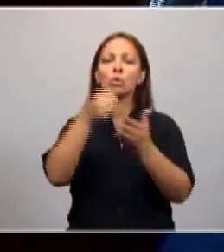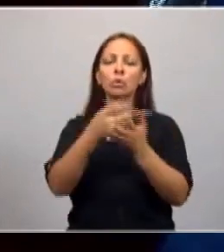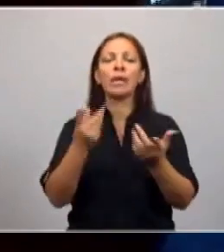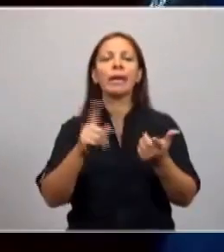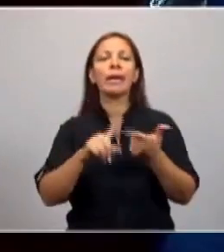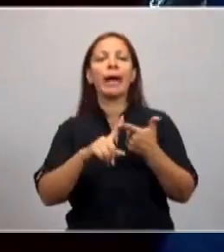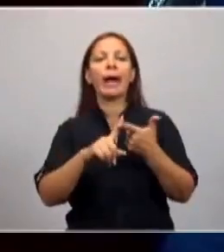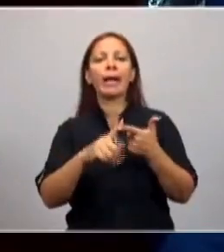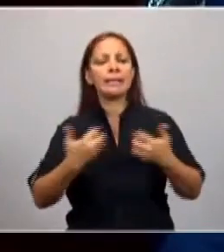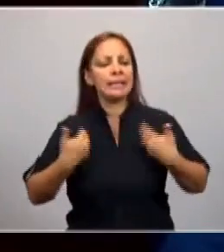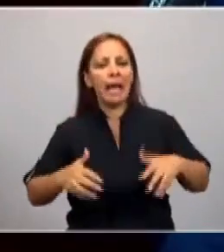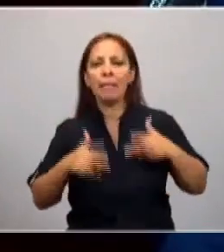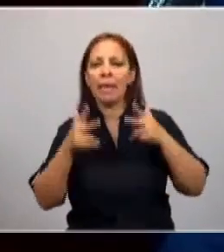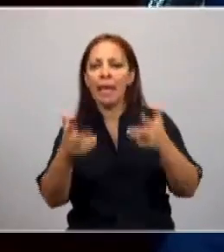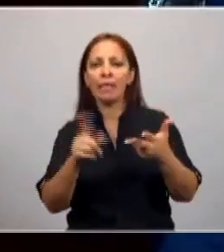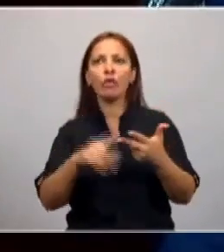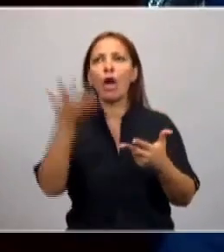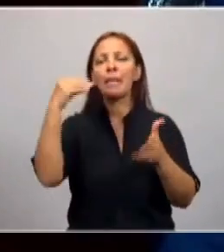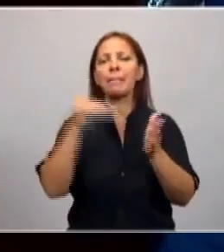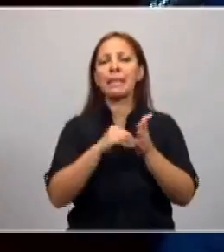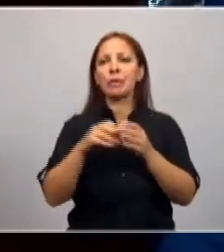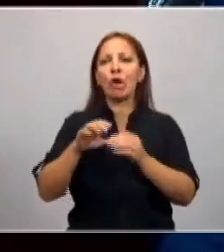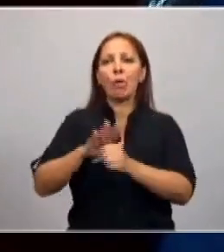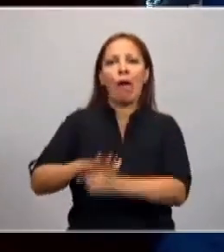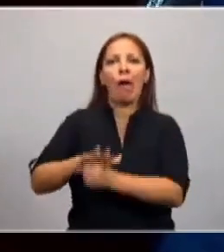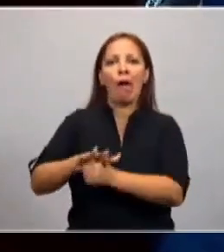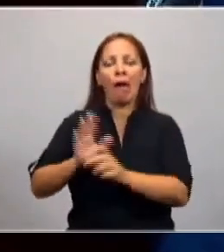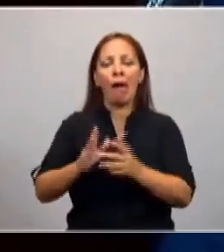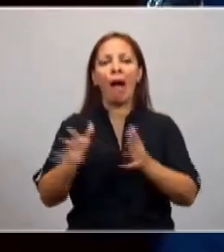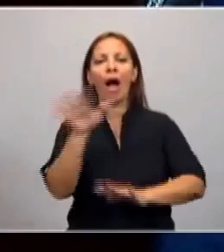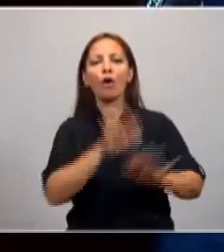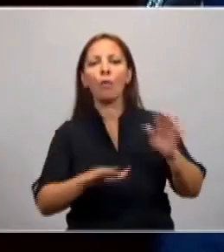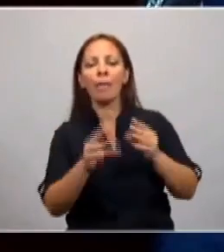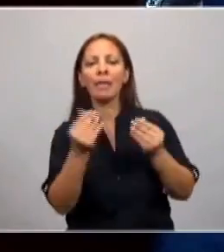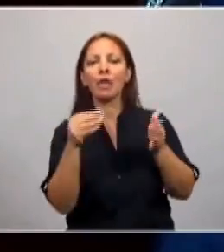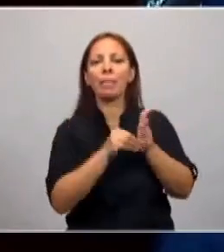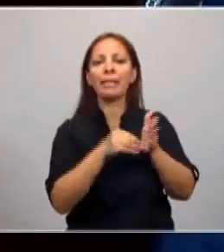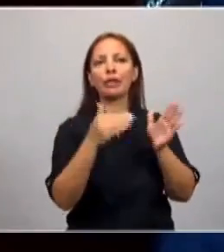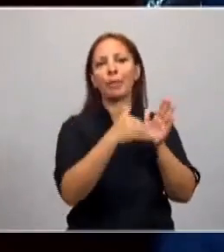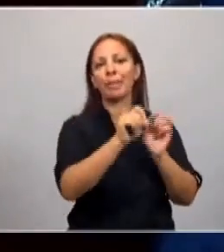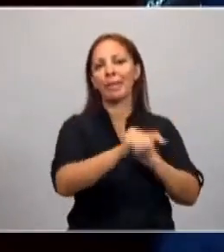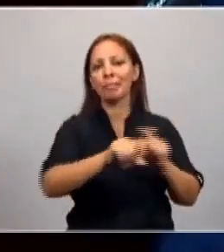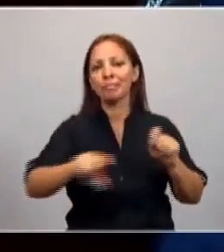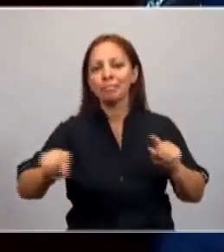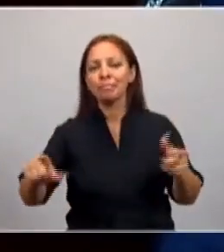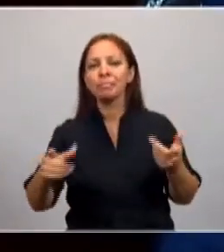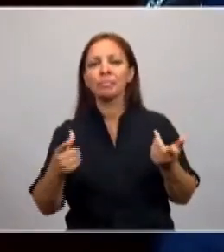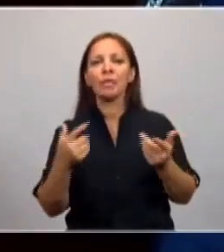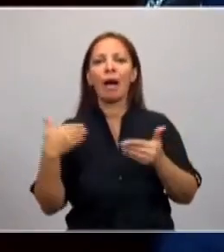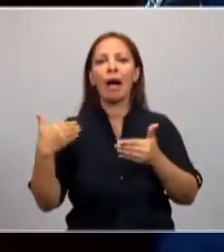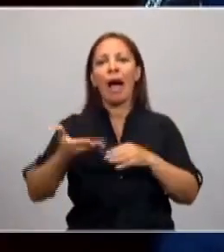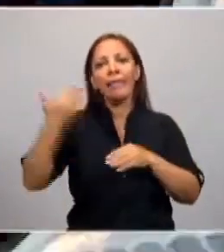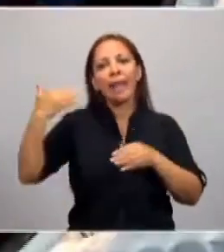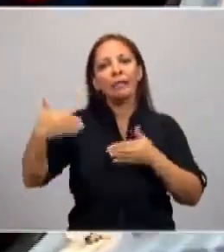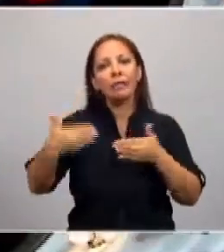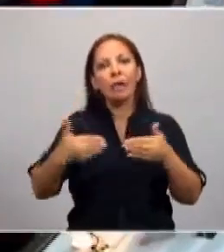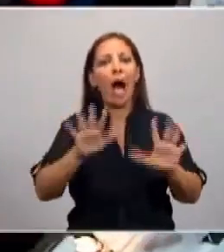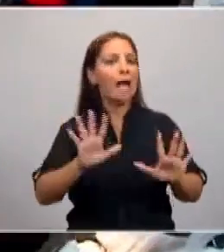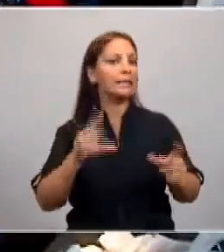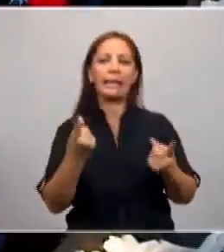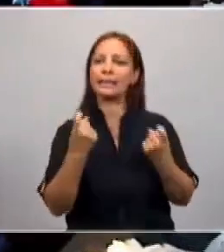sinceramiento, precios que estaban reprimidos, acomodamiento de precios relativos, atrasos que de este modo se